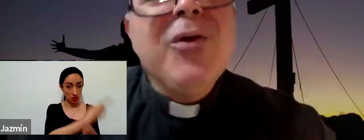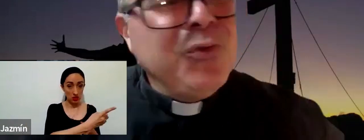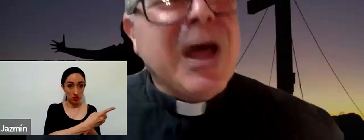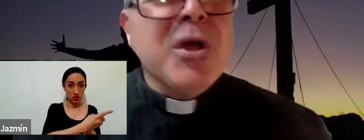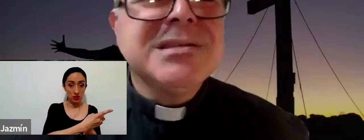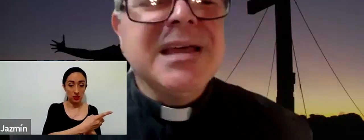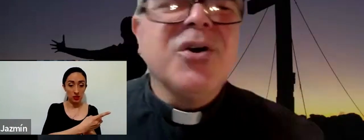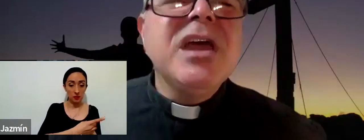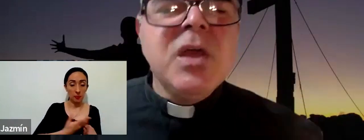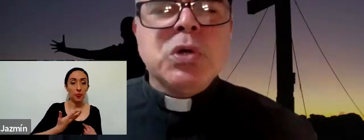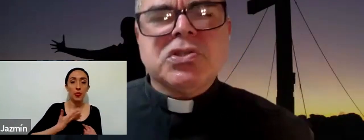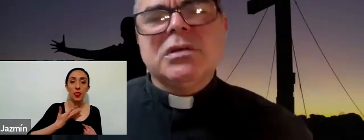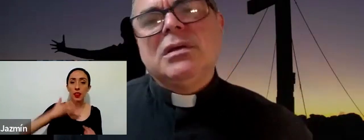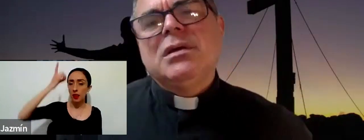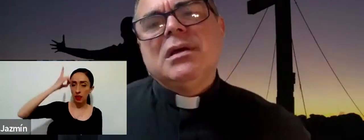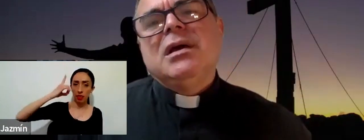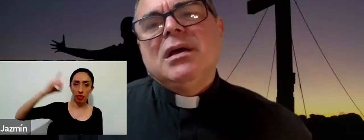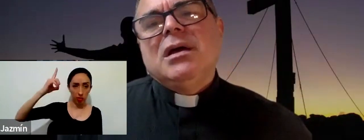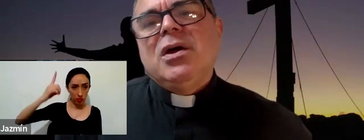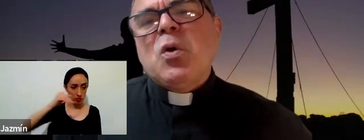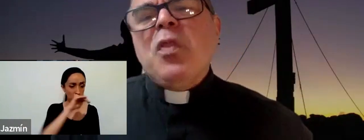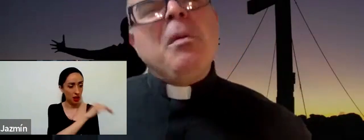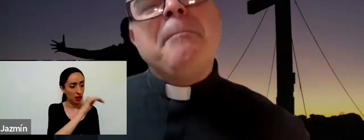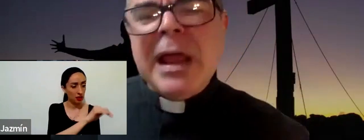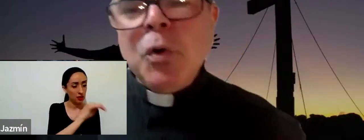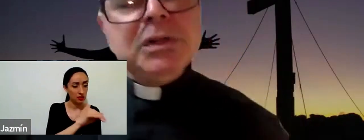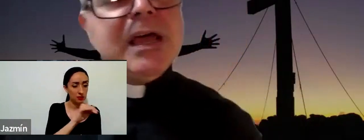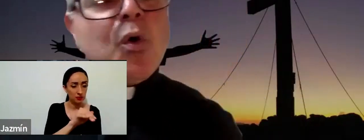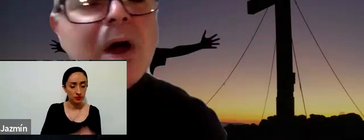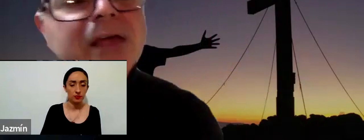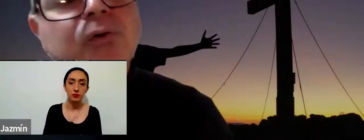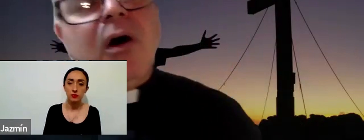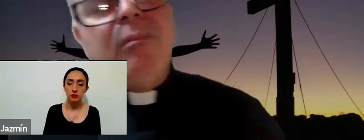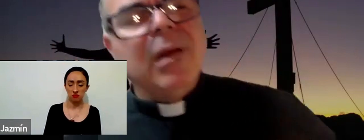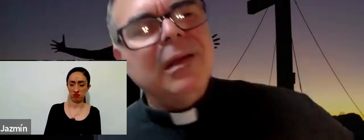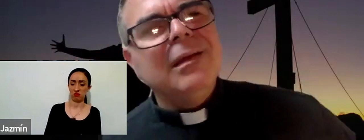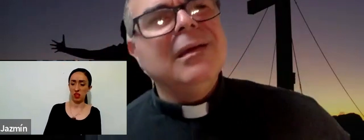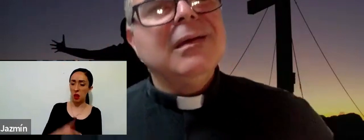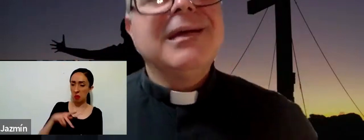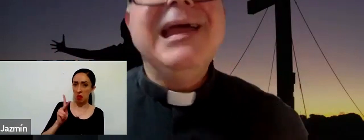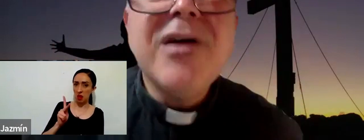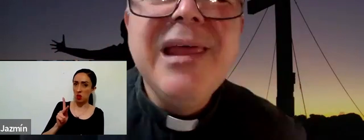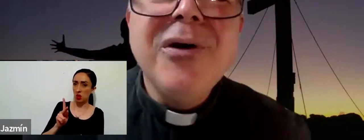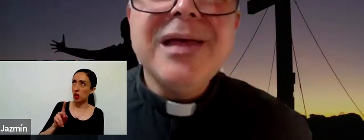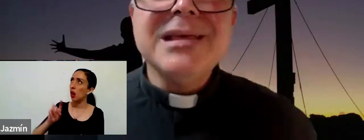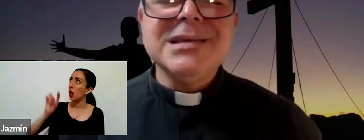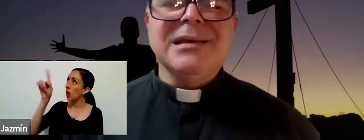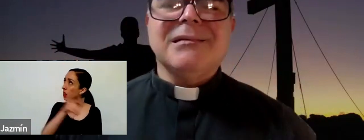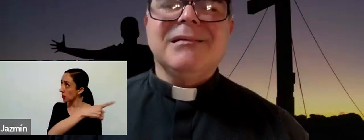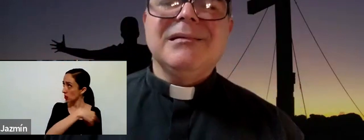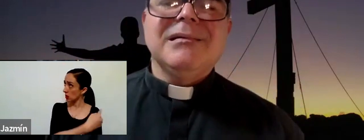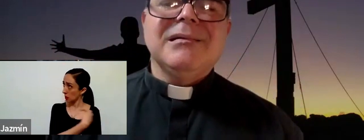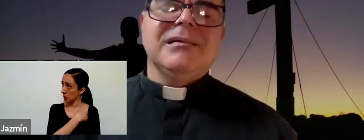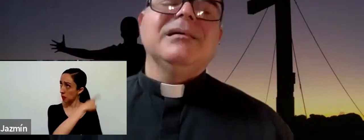entonces le pregunta a Moisés, oye Dios, cuando me pregunten cuál es tu nombre, ¿qué es lo que le voy a